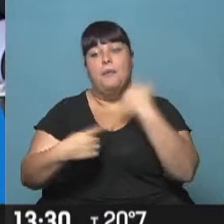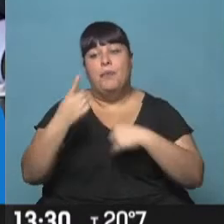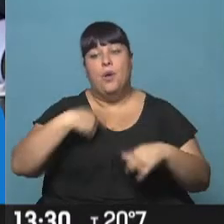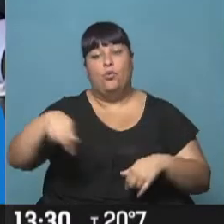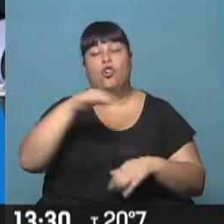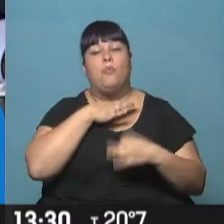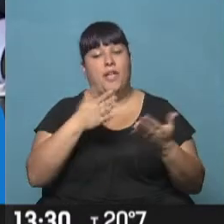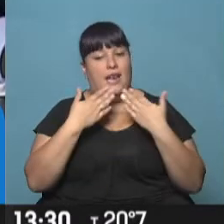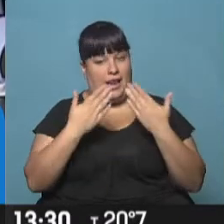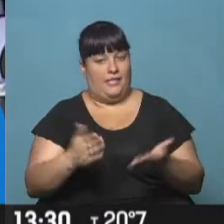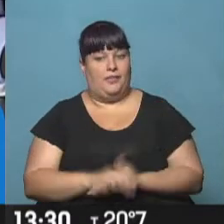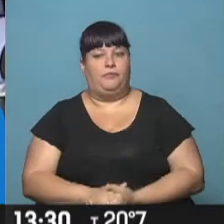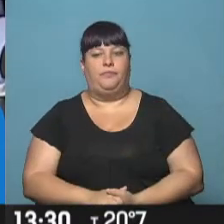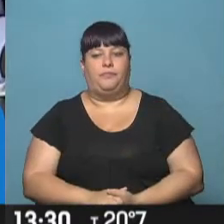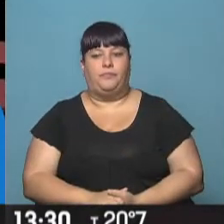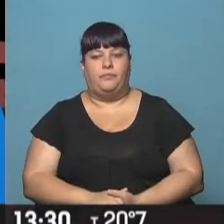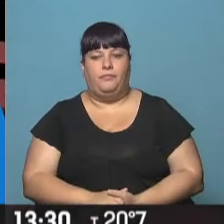que tengan. Muchas gracias.